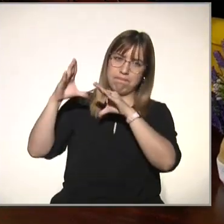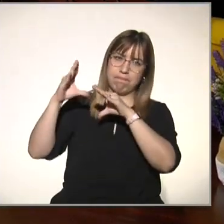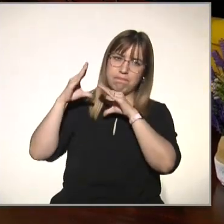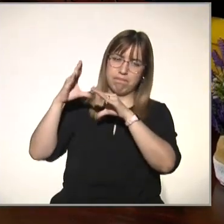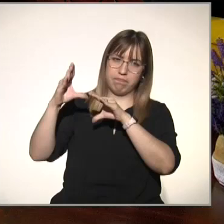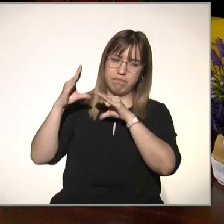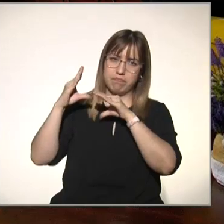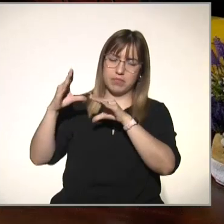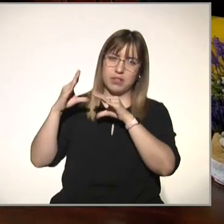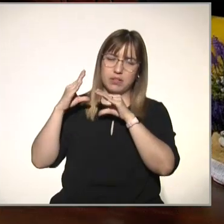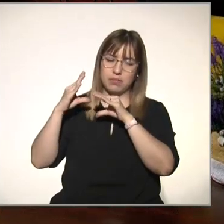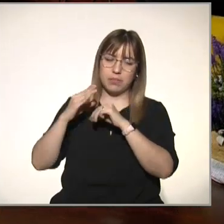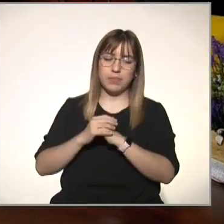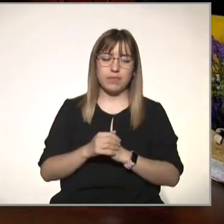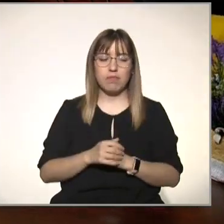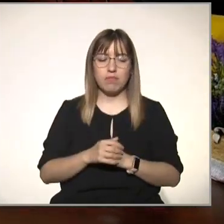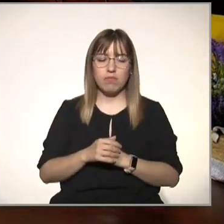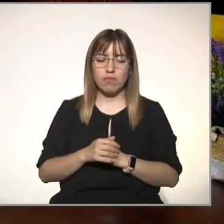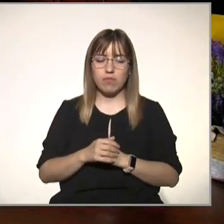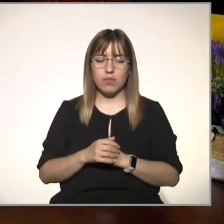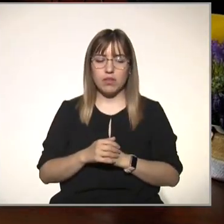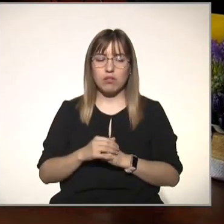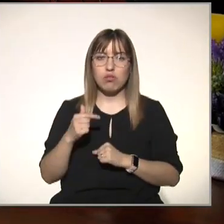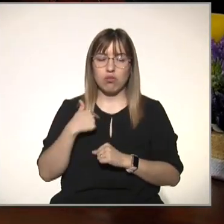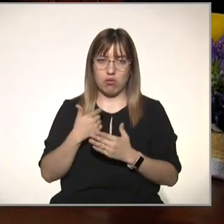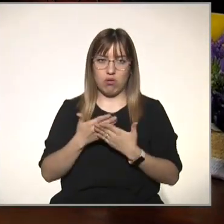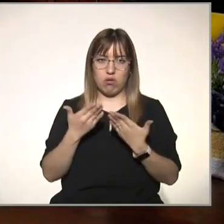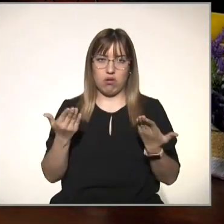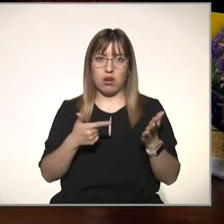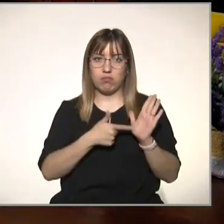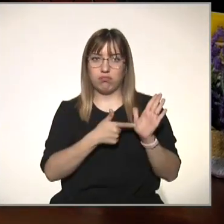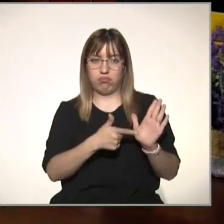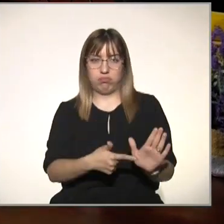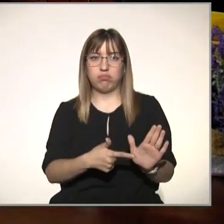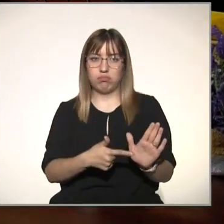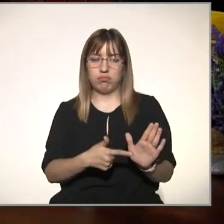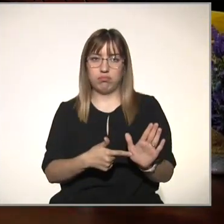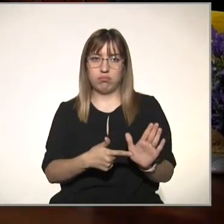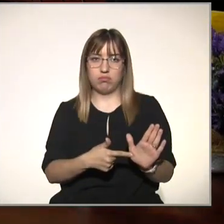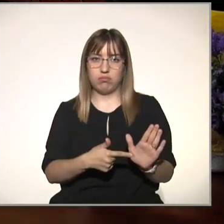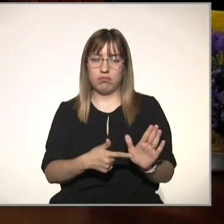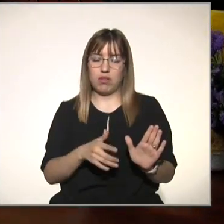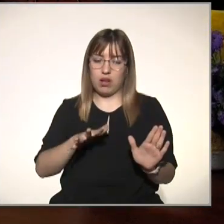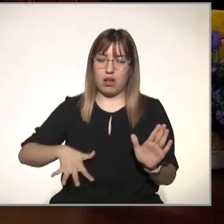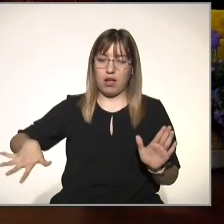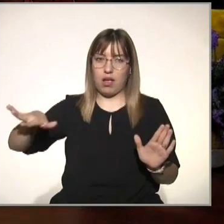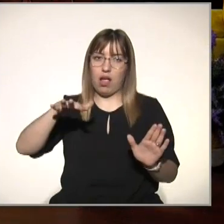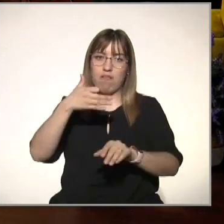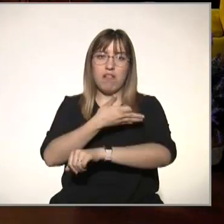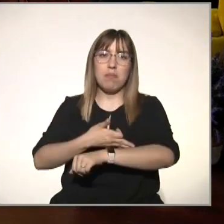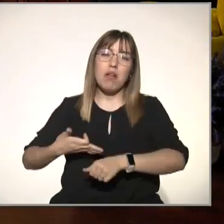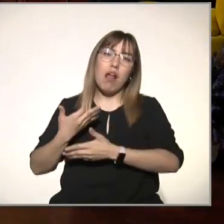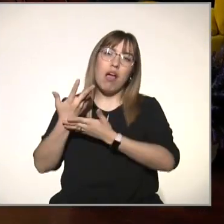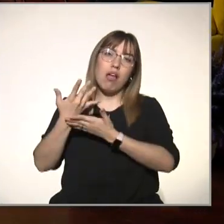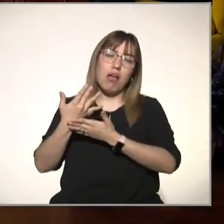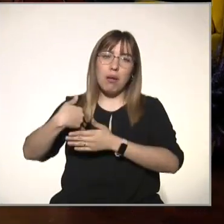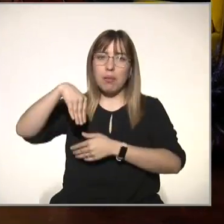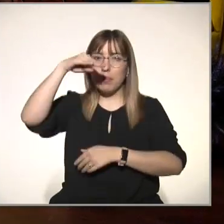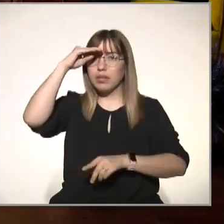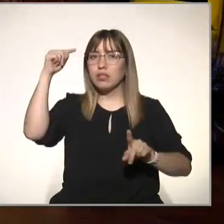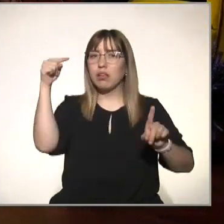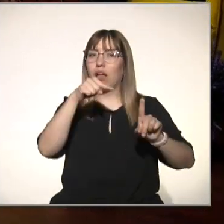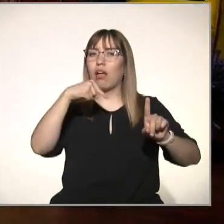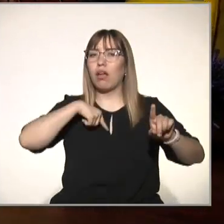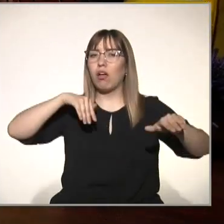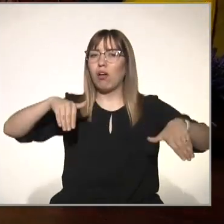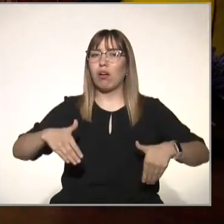va a tener o expresar el género que se espera de esta persona.